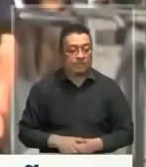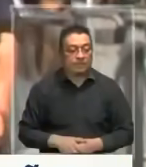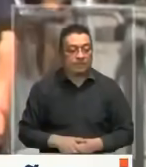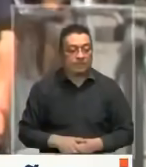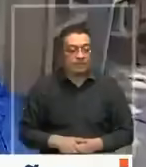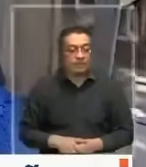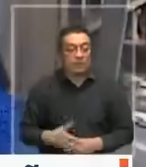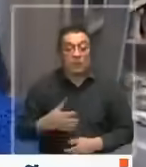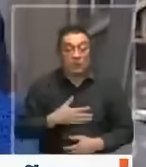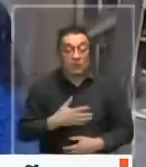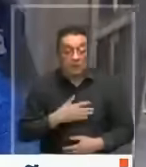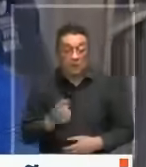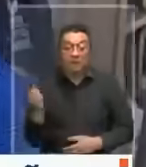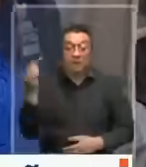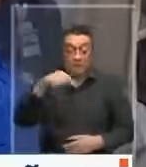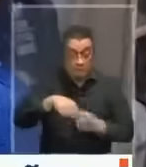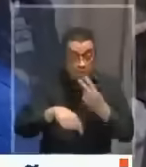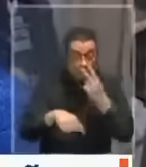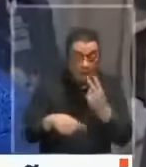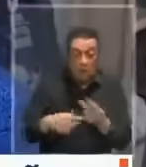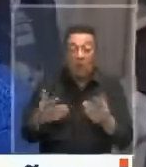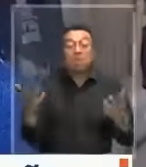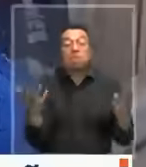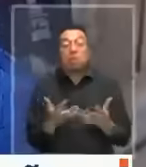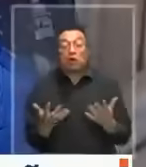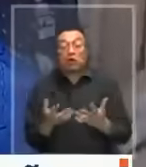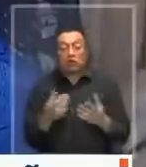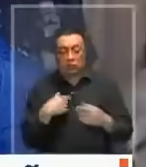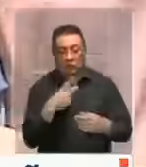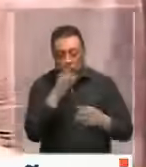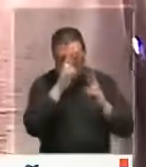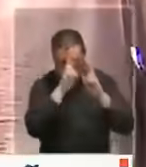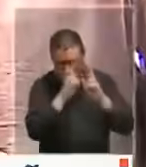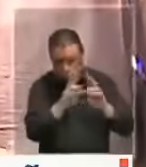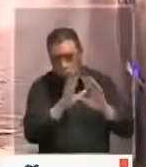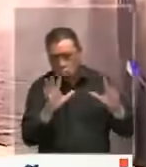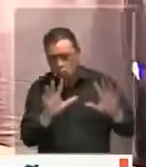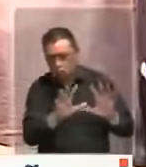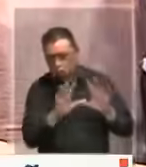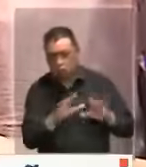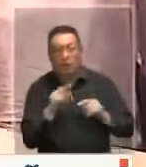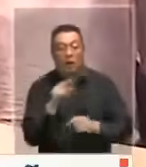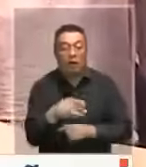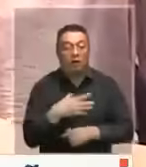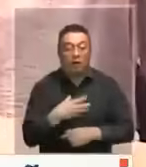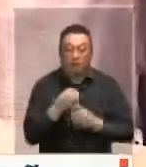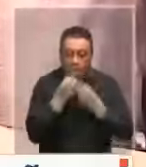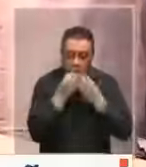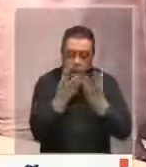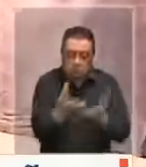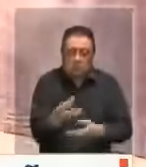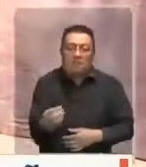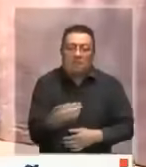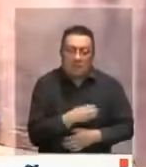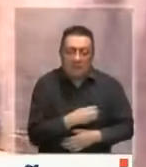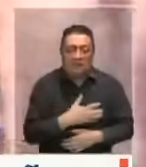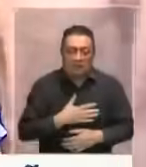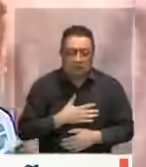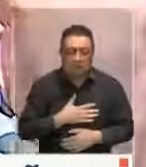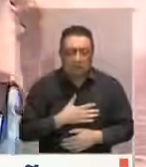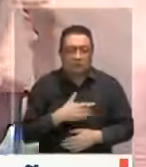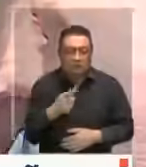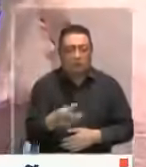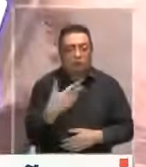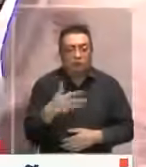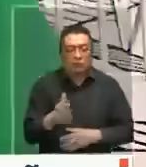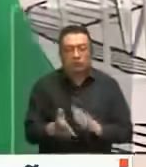Yo vine a verlo porque realmente lo admiraba mucho. Porque quiero expresar la pena que tengo de que haya